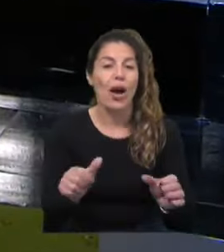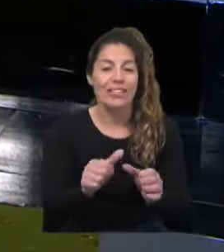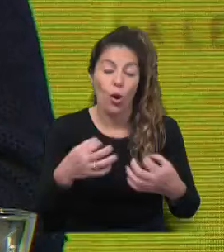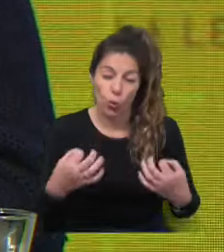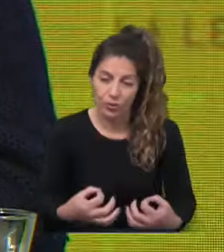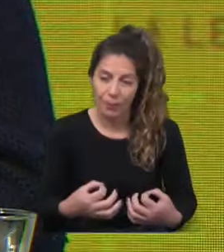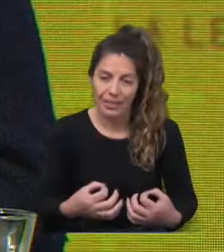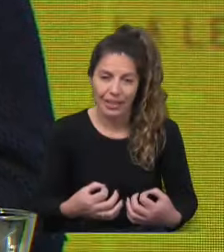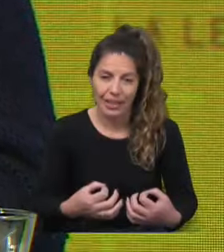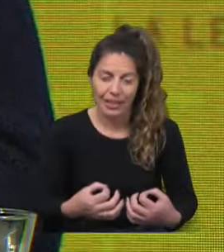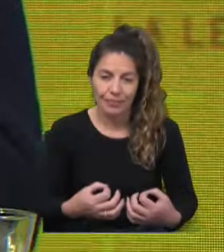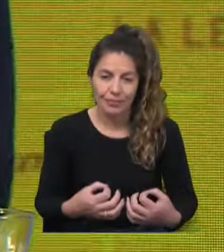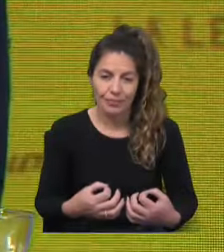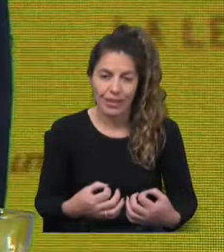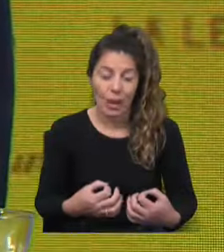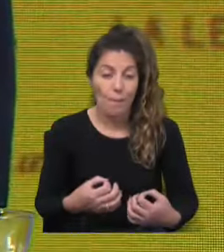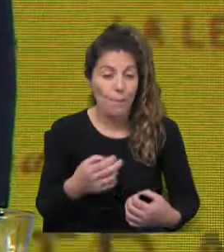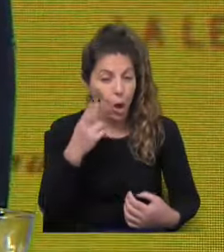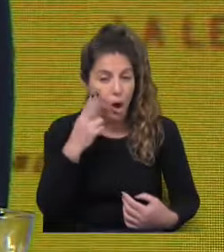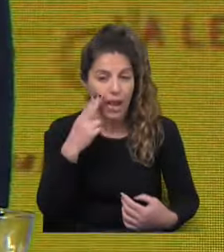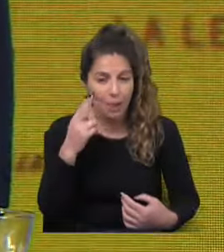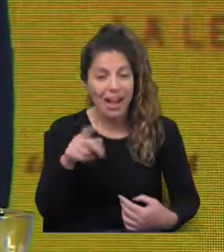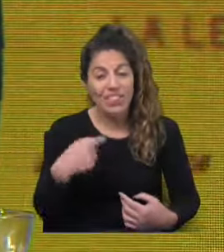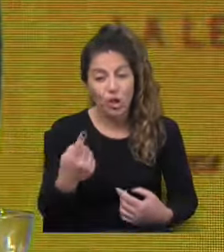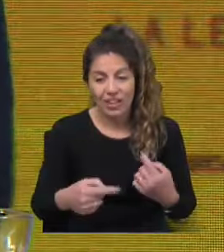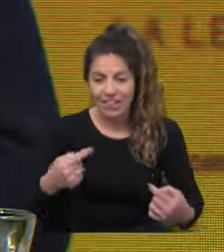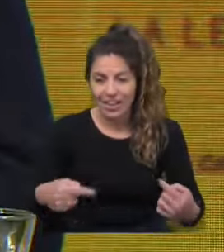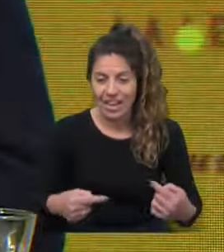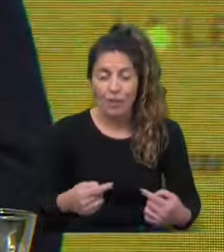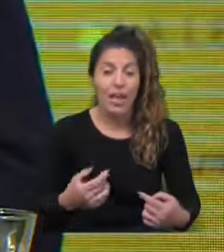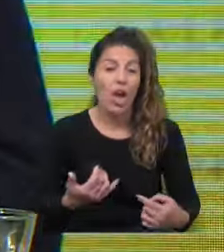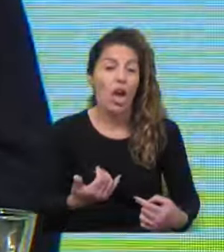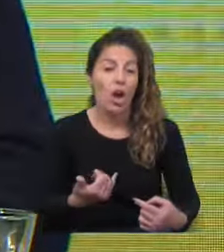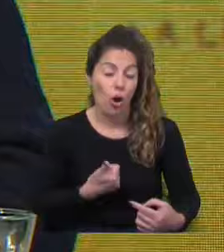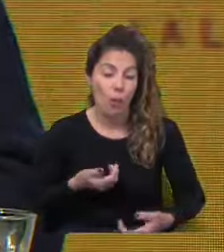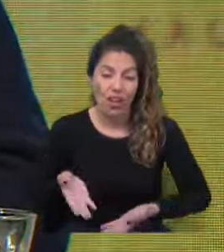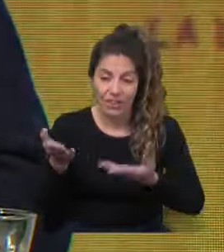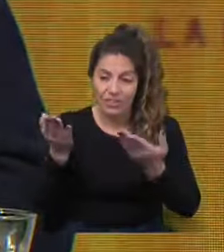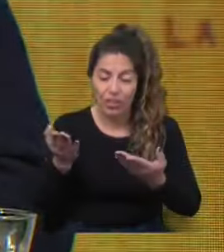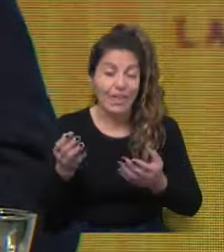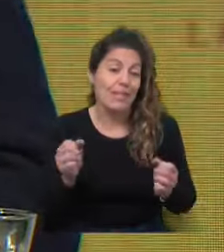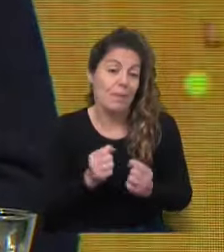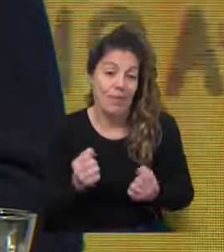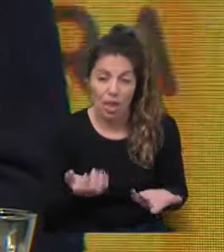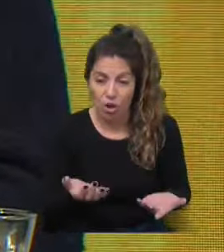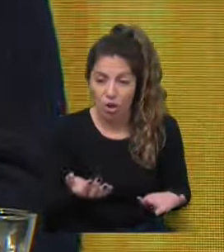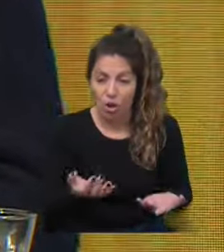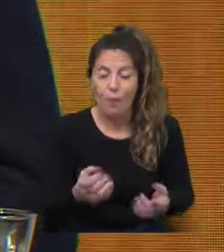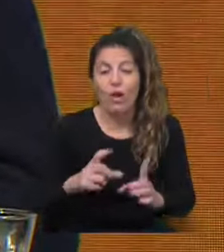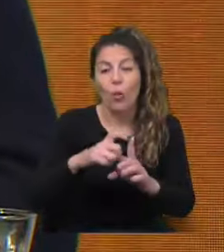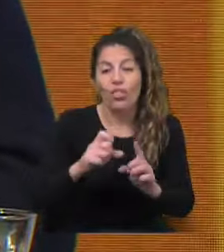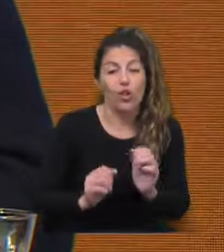justamente ni afectación de otras variables como la inflación, ni susto. Porque cuando el